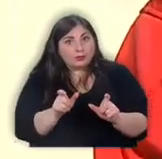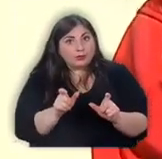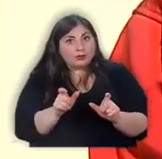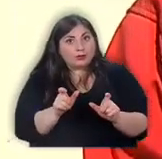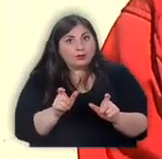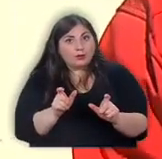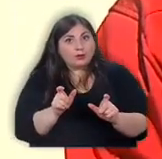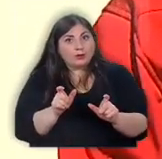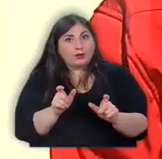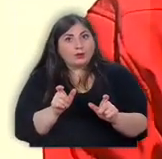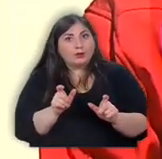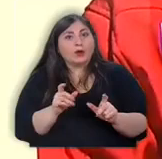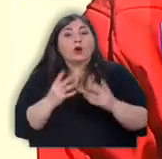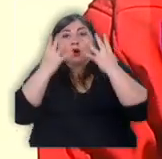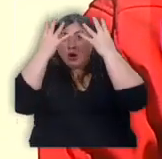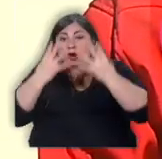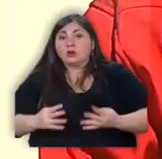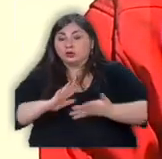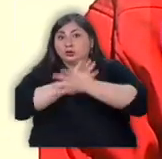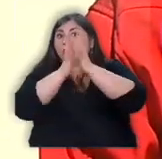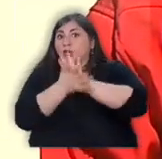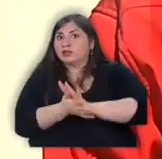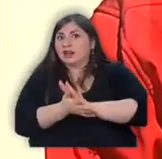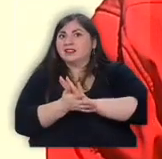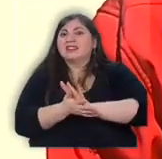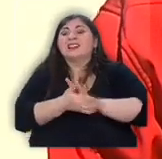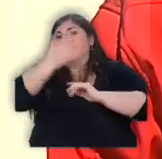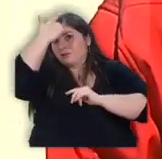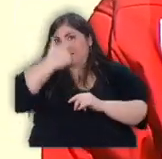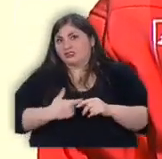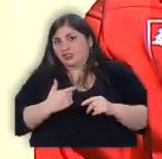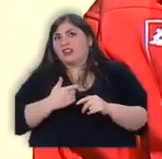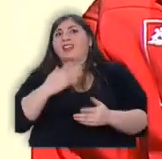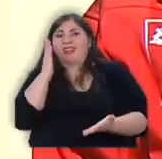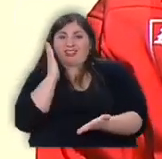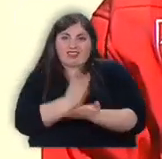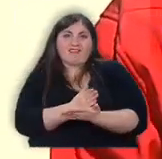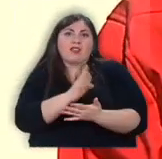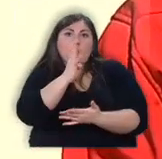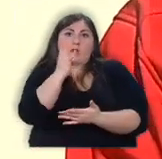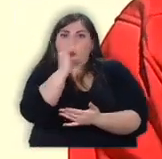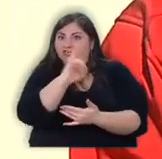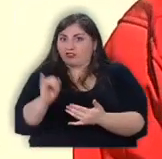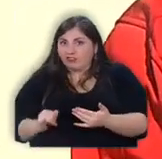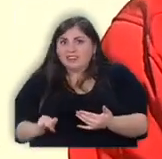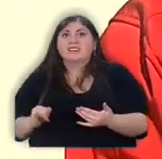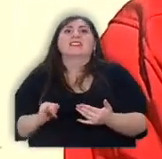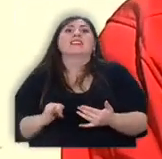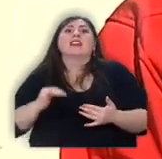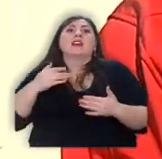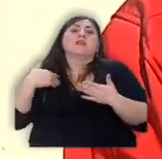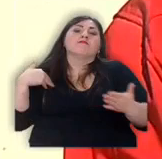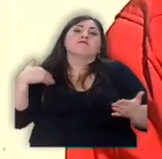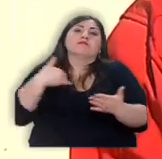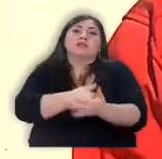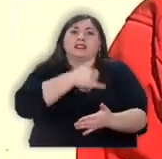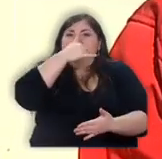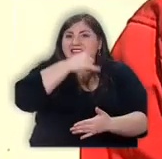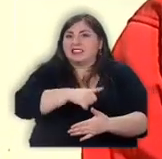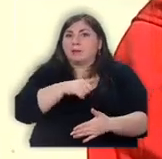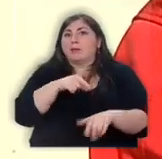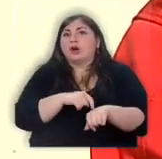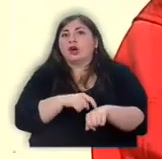de la reclusión total, digámoslo así, la persona va a tener que reportarse 4 veces durante el periodo que dure el